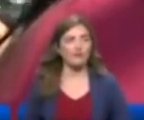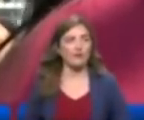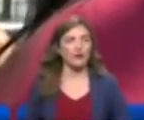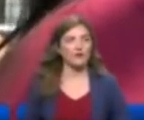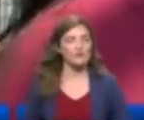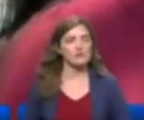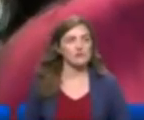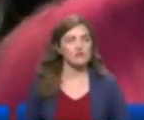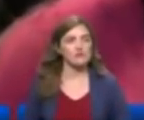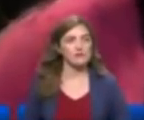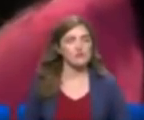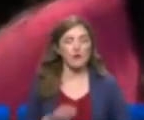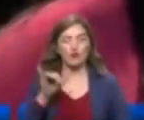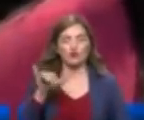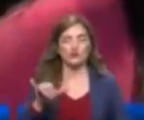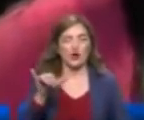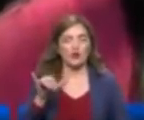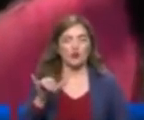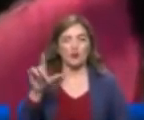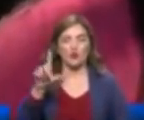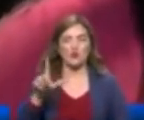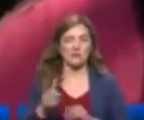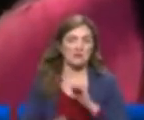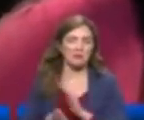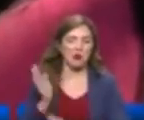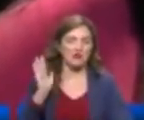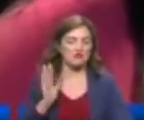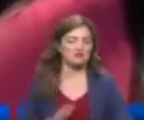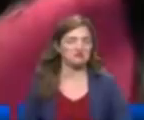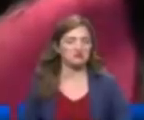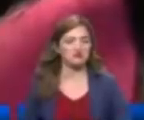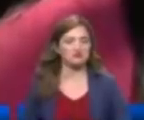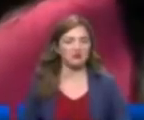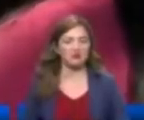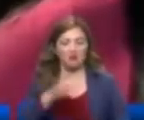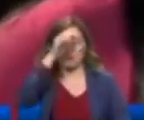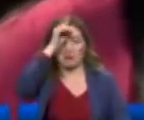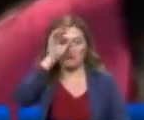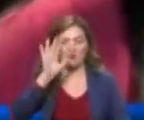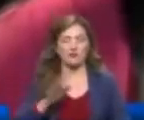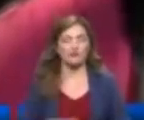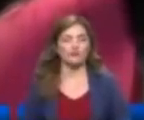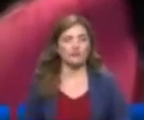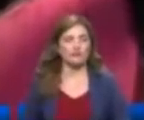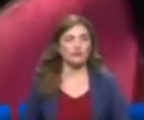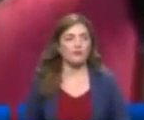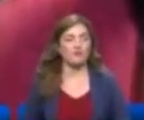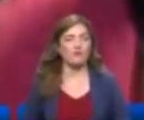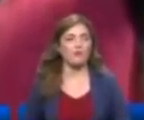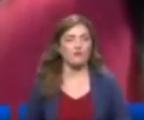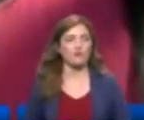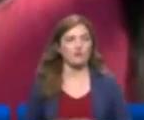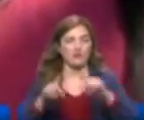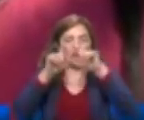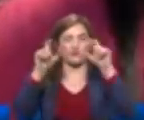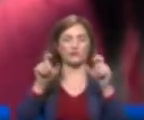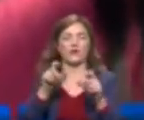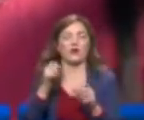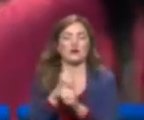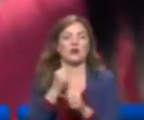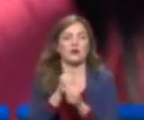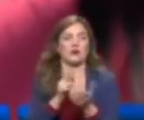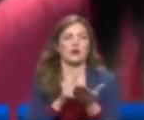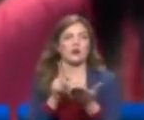repente fueron como un sábado a un lunes se fueron. Y ya no saben nada. Abierto a la empresa que yo le trabajo, le quedaron debiendo también dinero